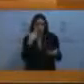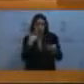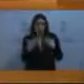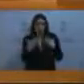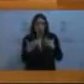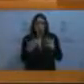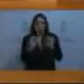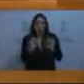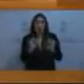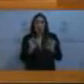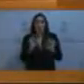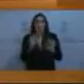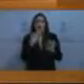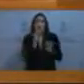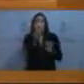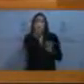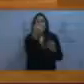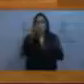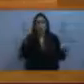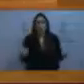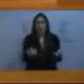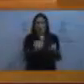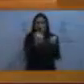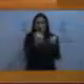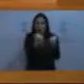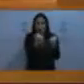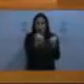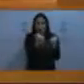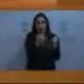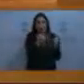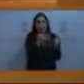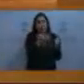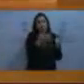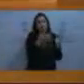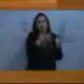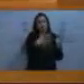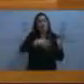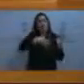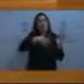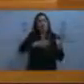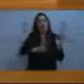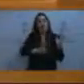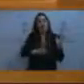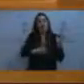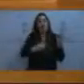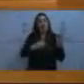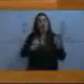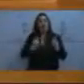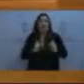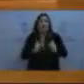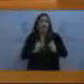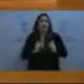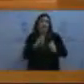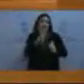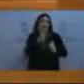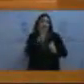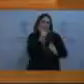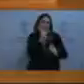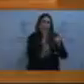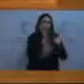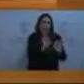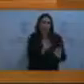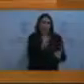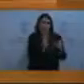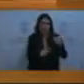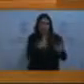exactamente con una simple actuación pasaríamos a mejorar la vida del 15% de pacientes que activan